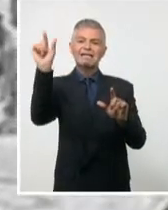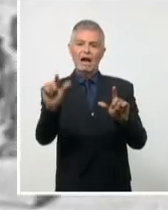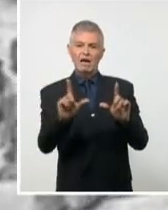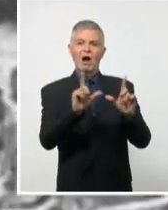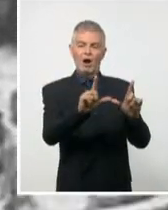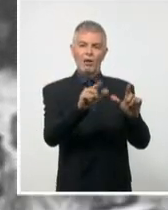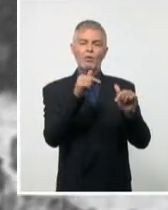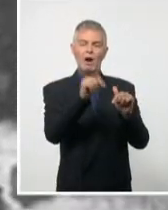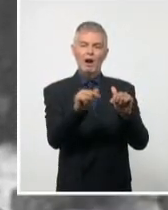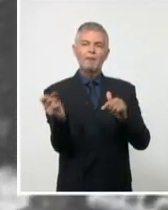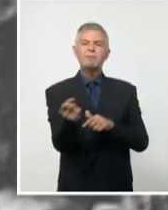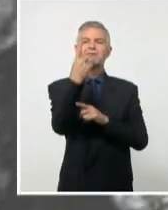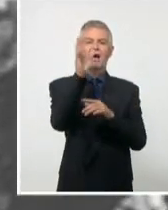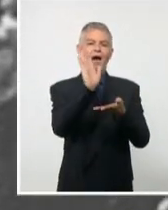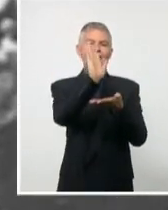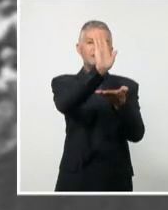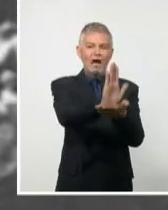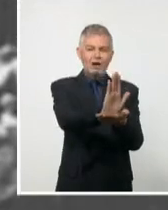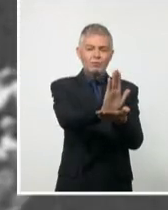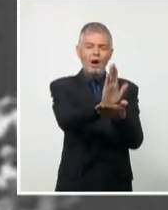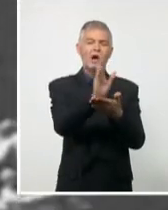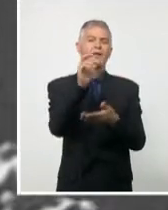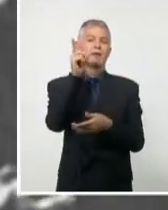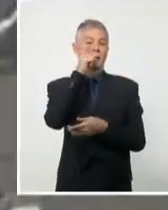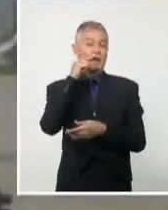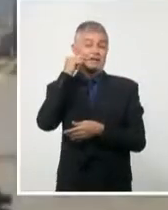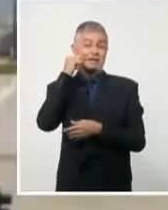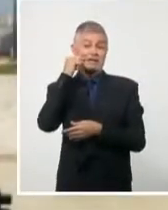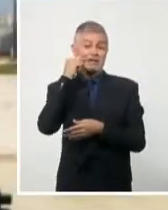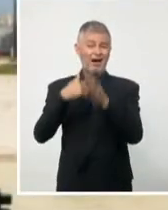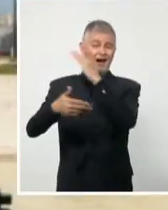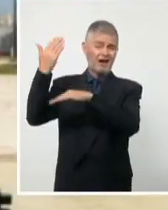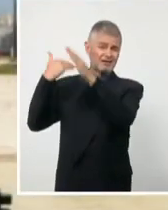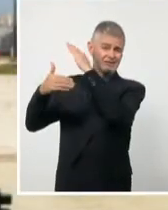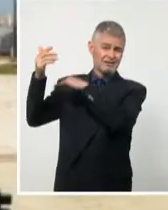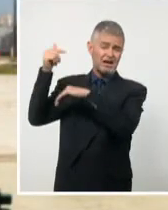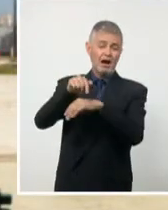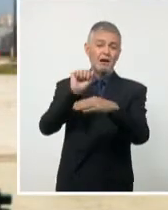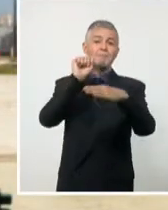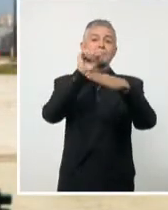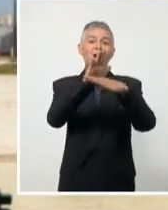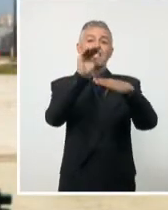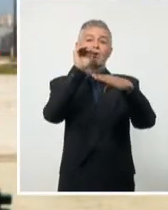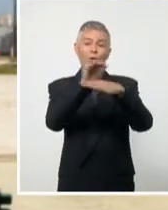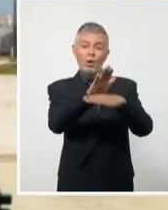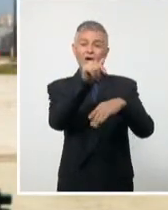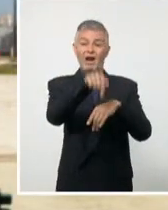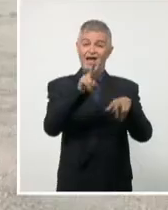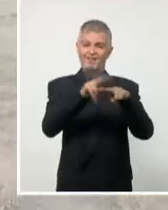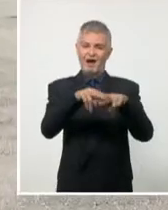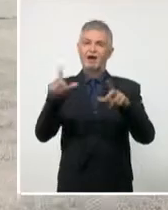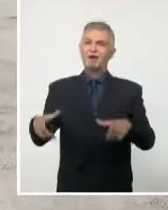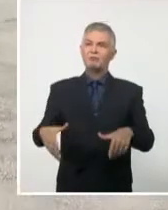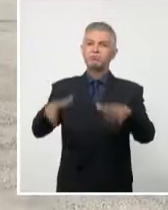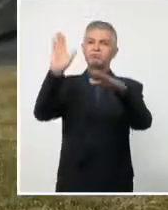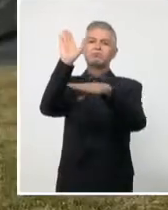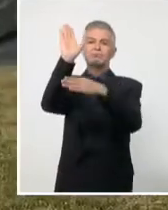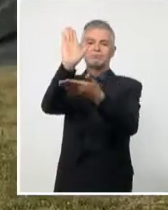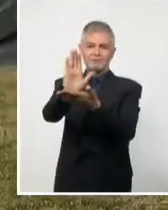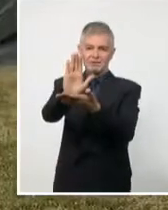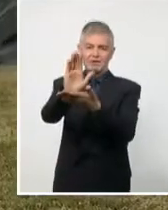artistas, es la primera estatua del general Mambí emplazada durante la República en el malecón de La Habana. Ellos hicieron suyo este